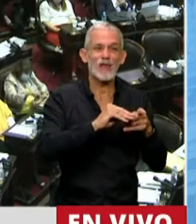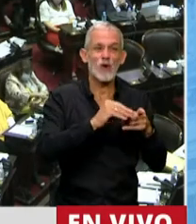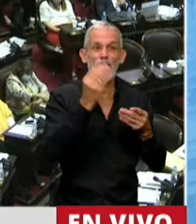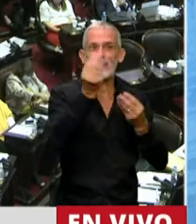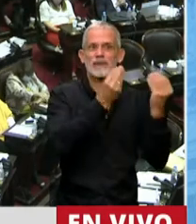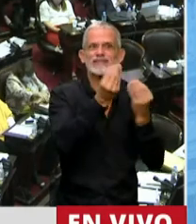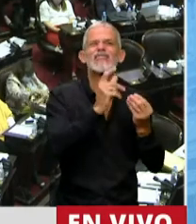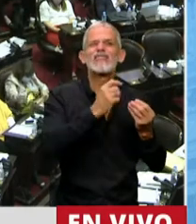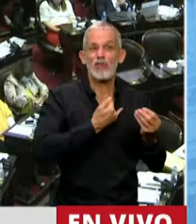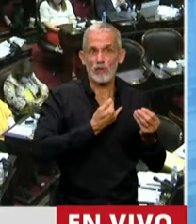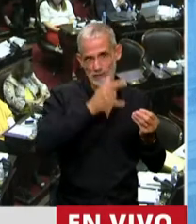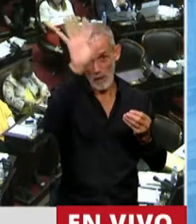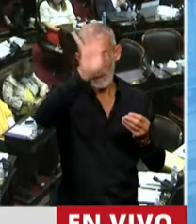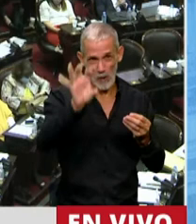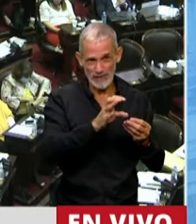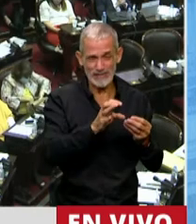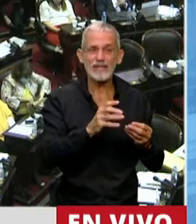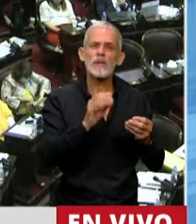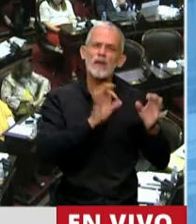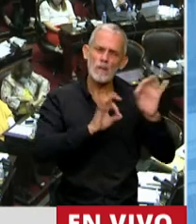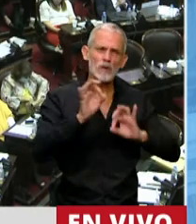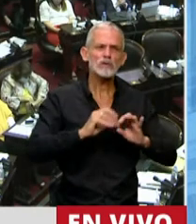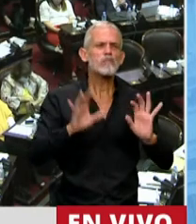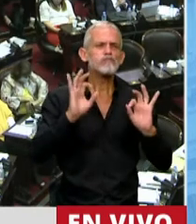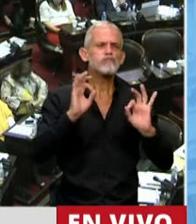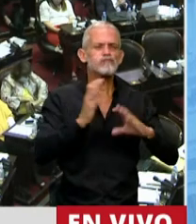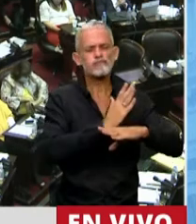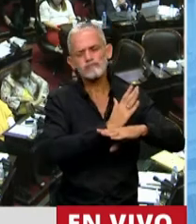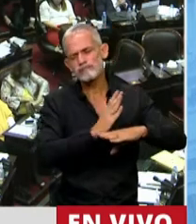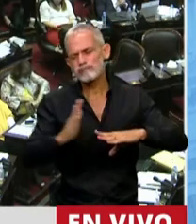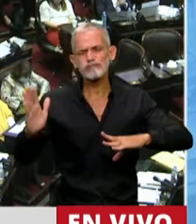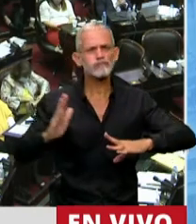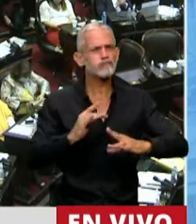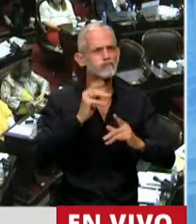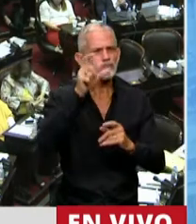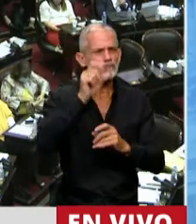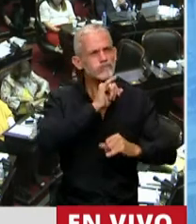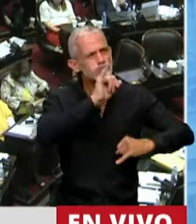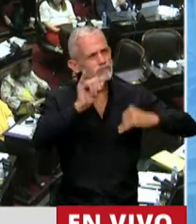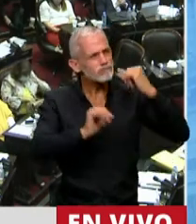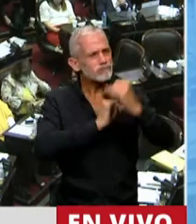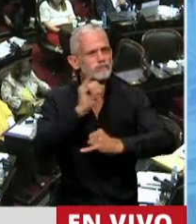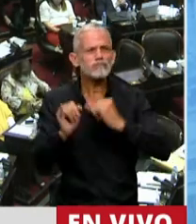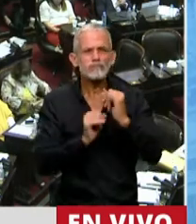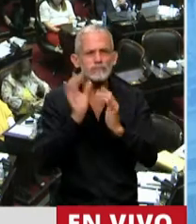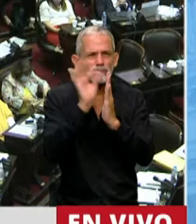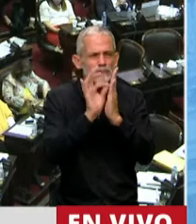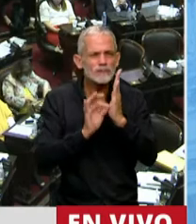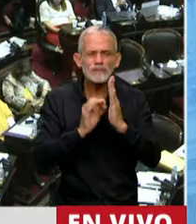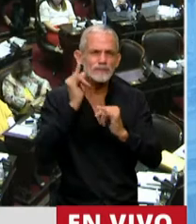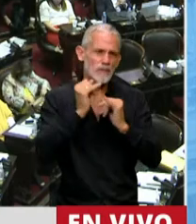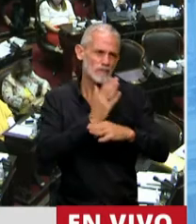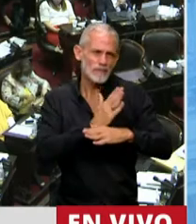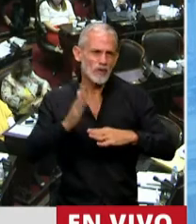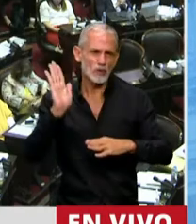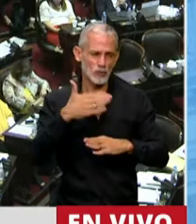provinciales. Del proyecto ya se dijo prácticamente todo, el miembro informante fue sumamente puntilloso. No obstante,